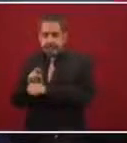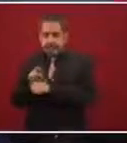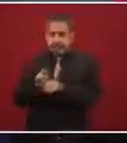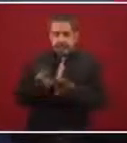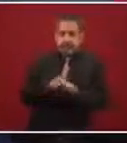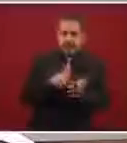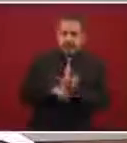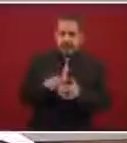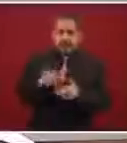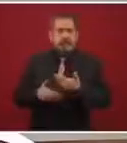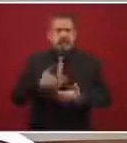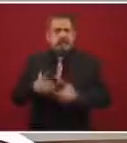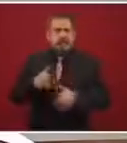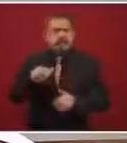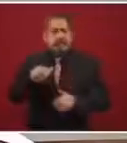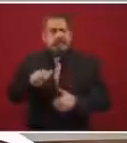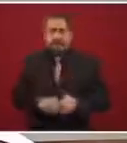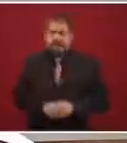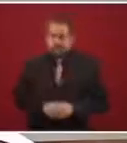hasta donde vamos avanzando.